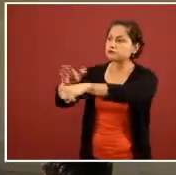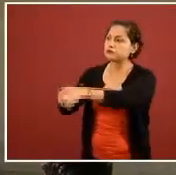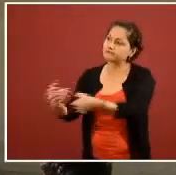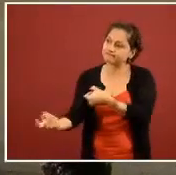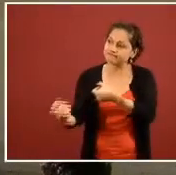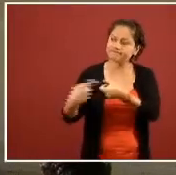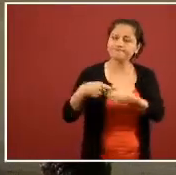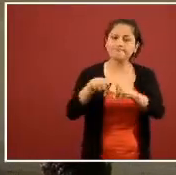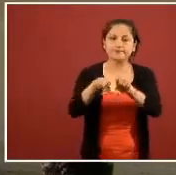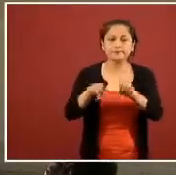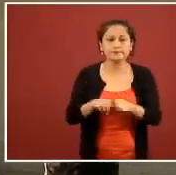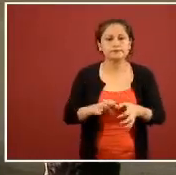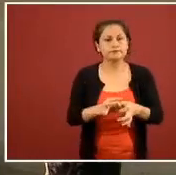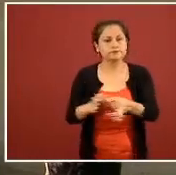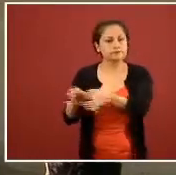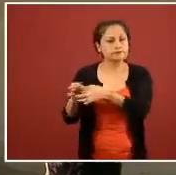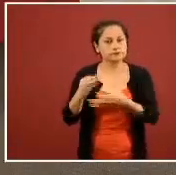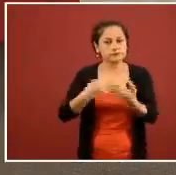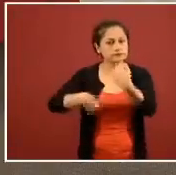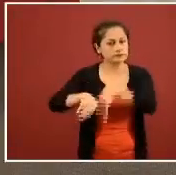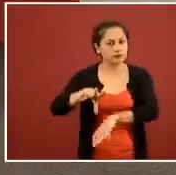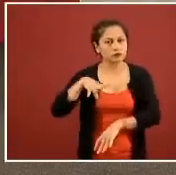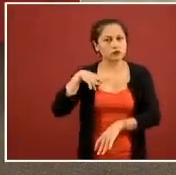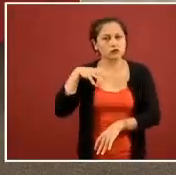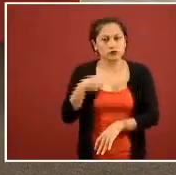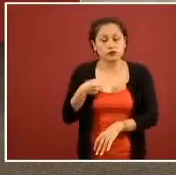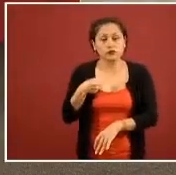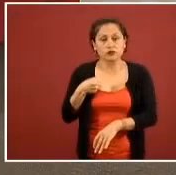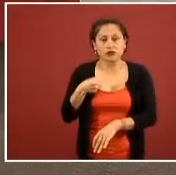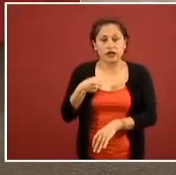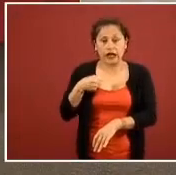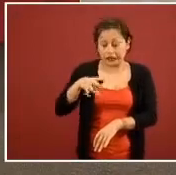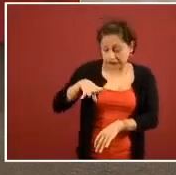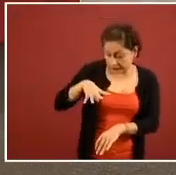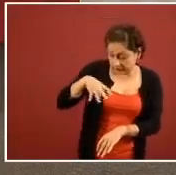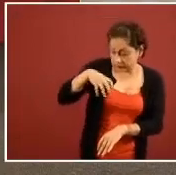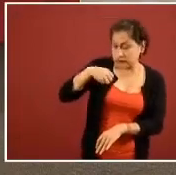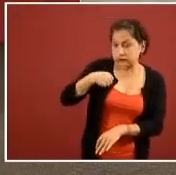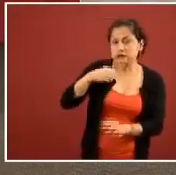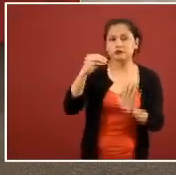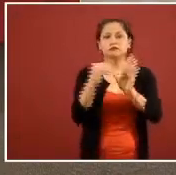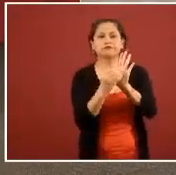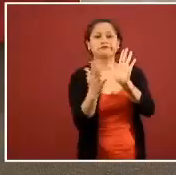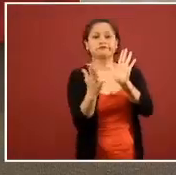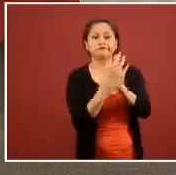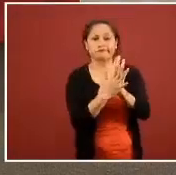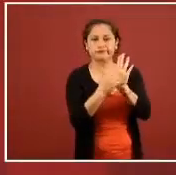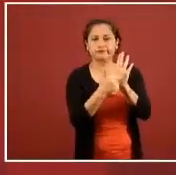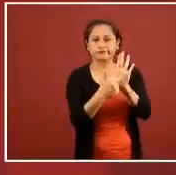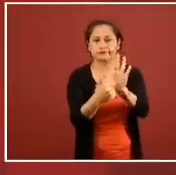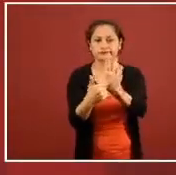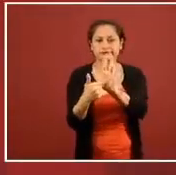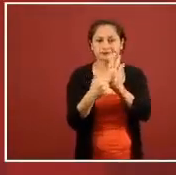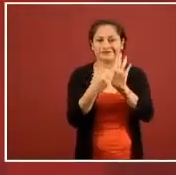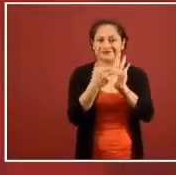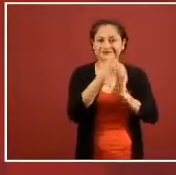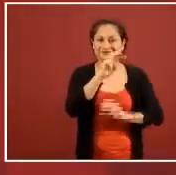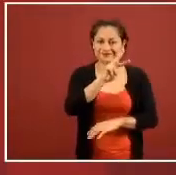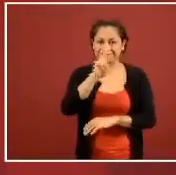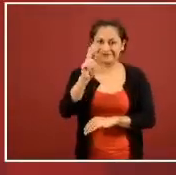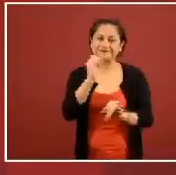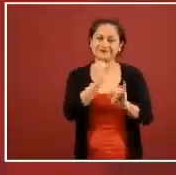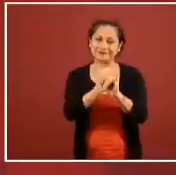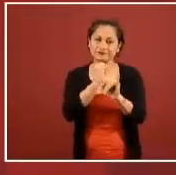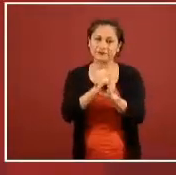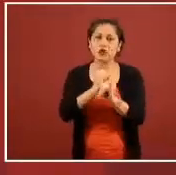Y en esta página, en este portal, se refleja mucho de ese trabajo. Hay varios otros elementos que no se